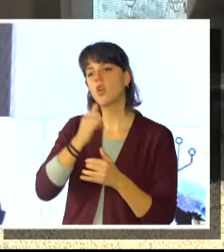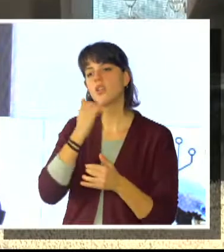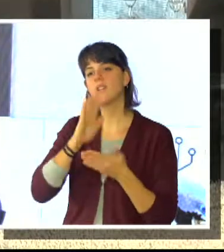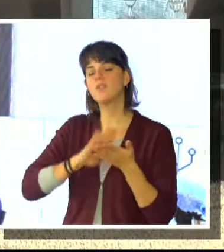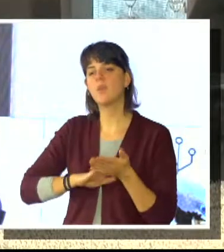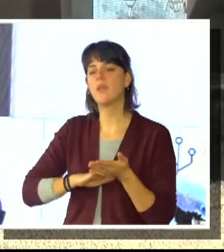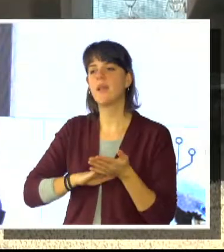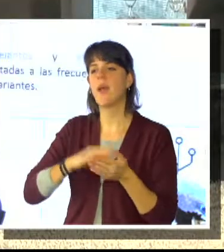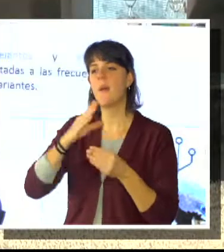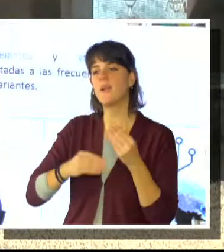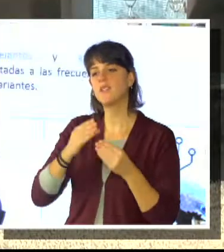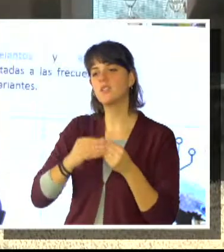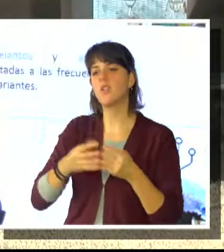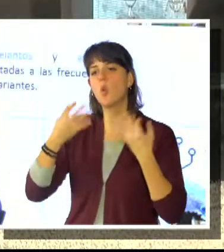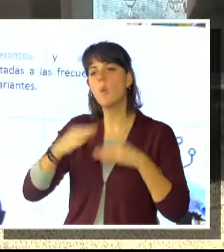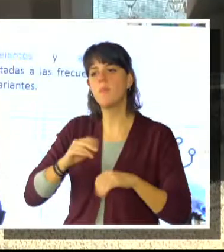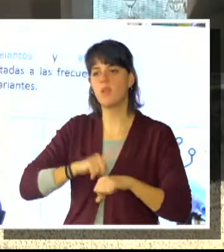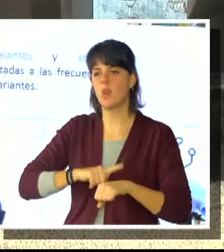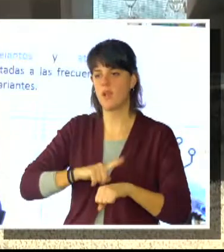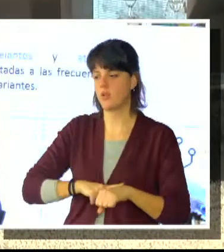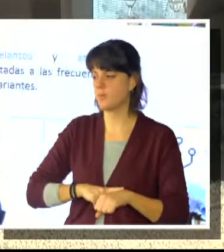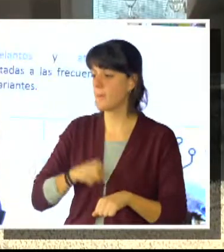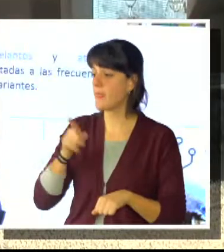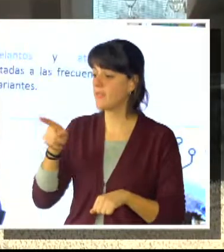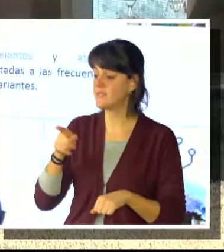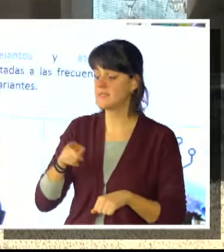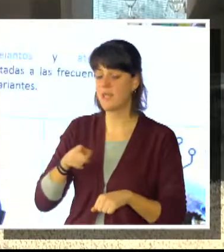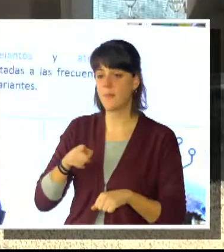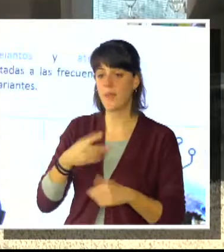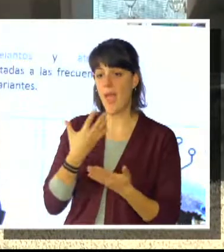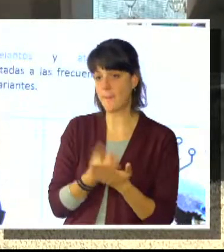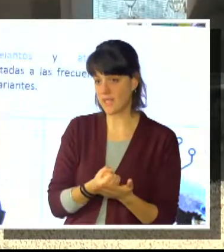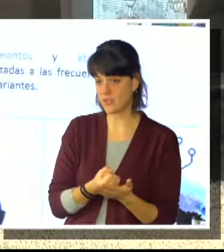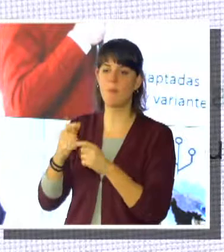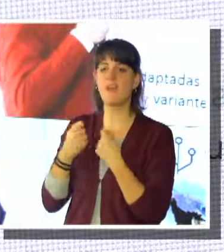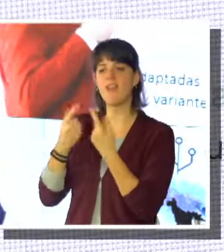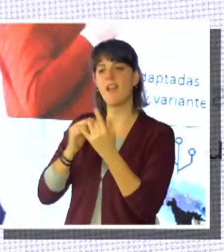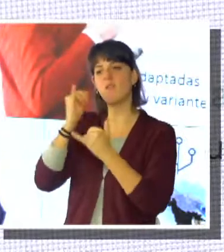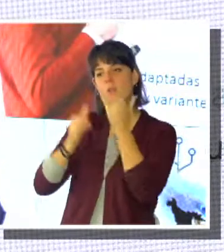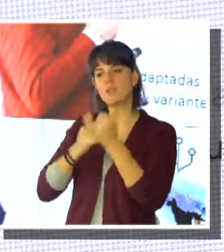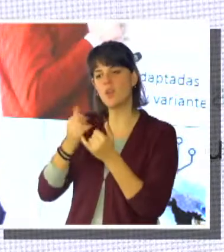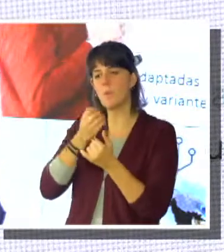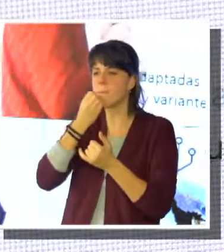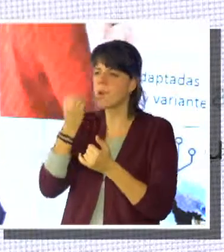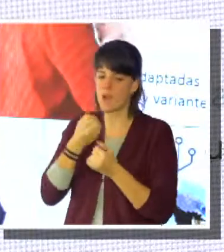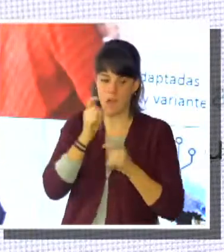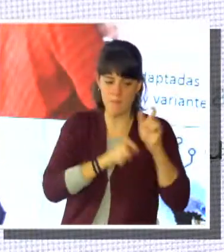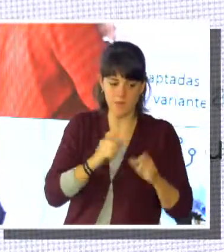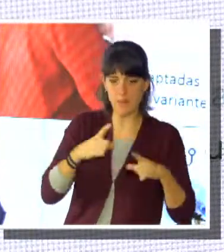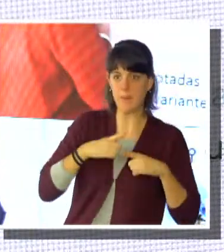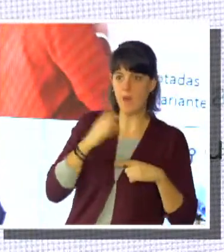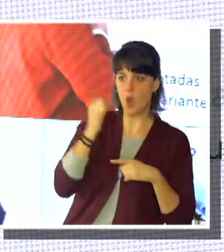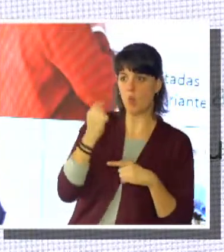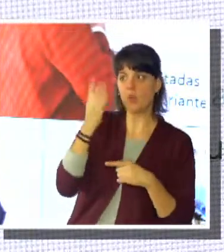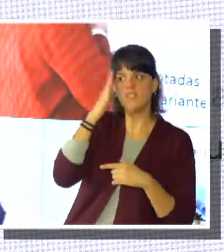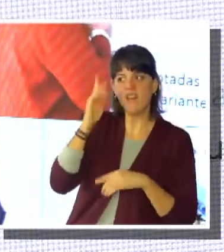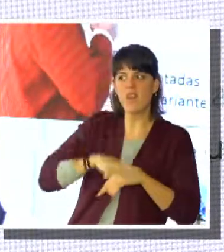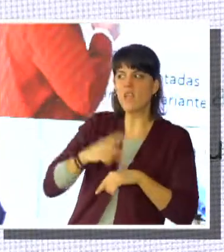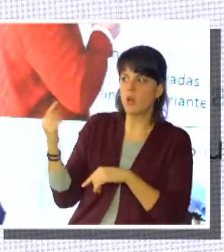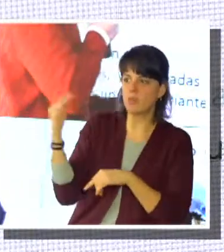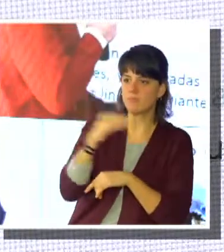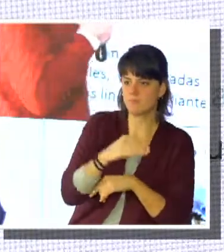Shopping, donde si bien la ocupación tiene una curva en la tarde, está muy marcado a las 10, entre las 10 y 5 y las 10 y 10